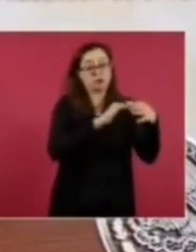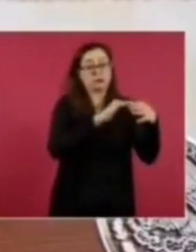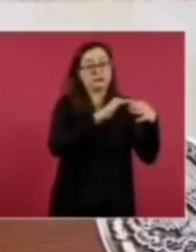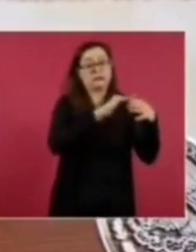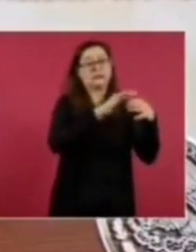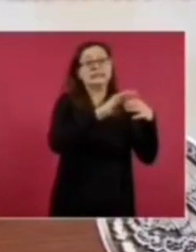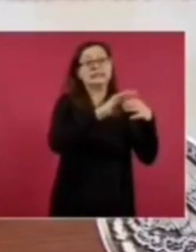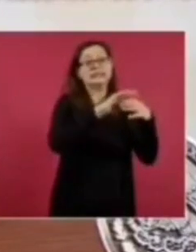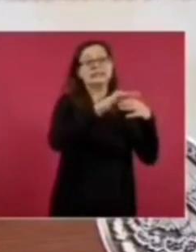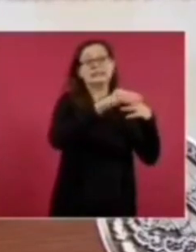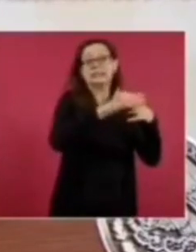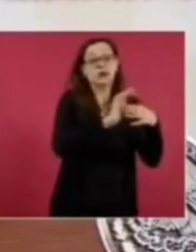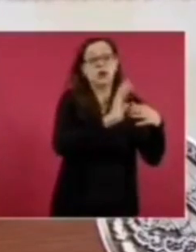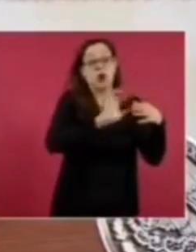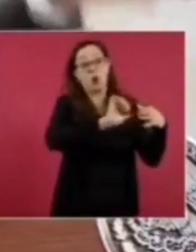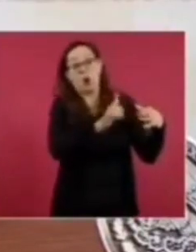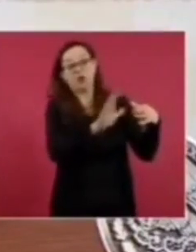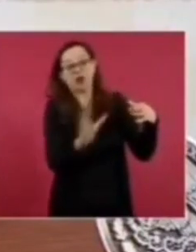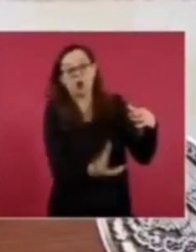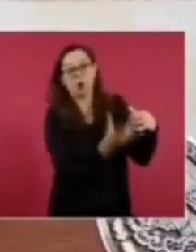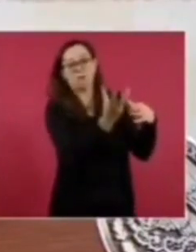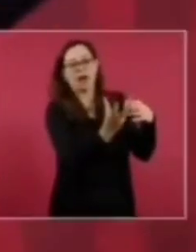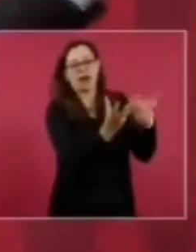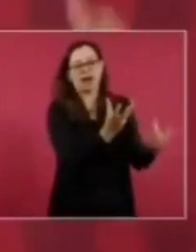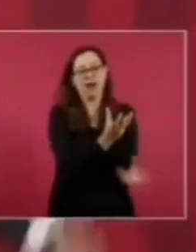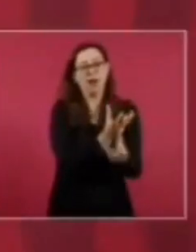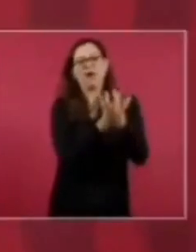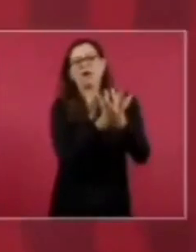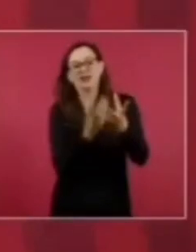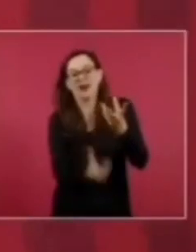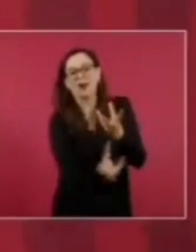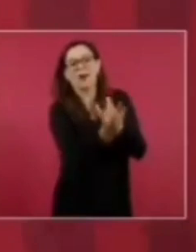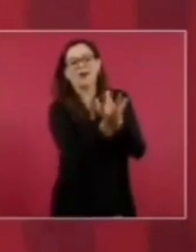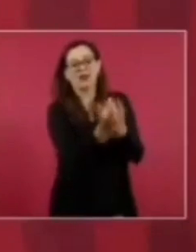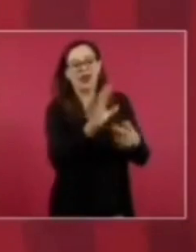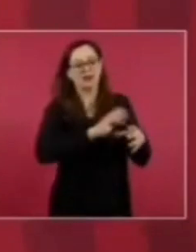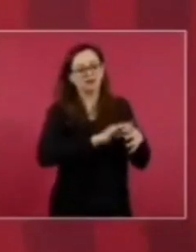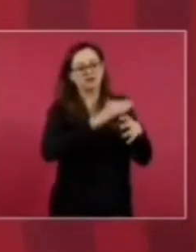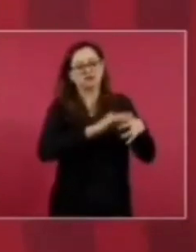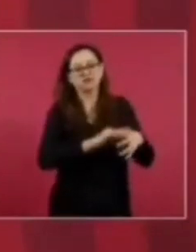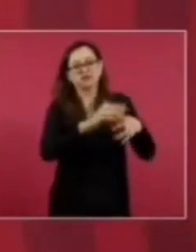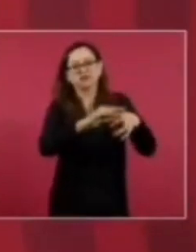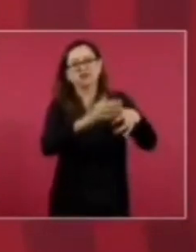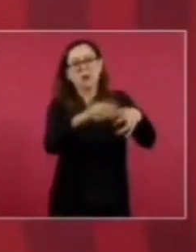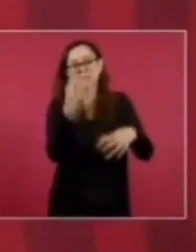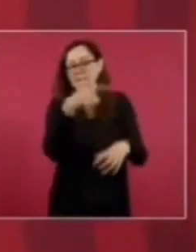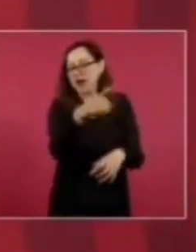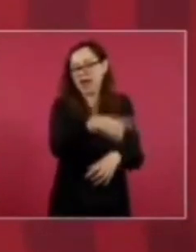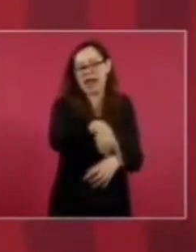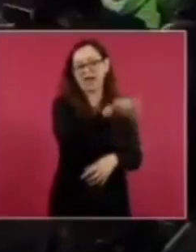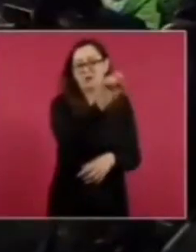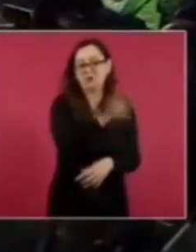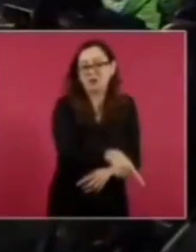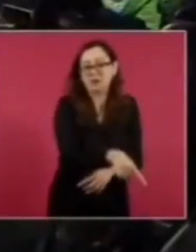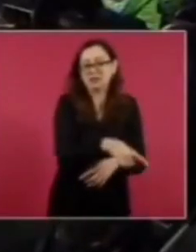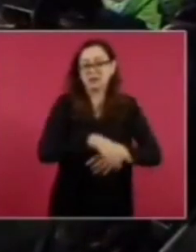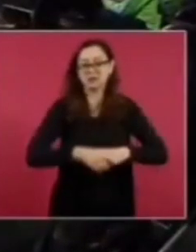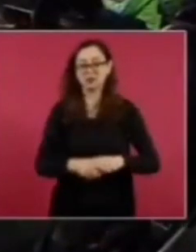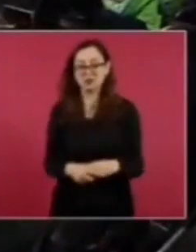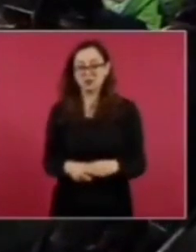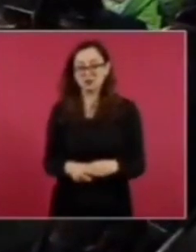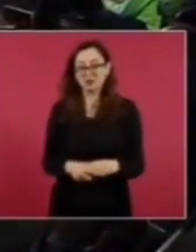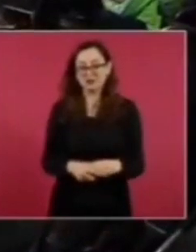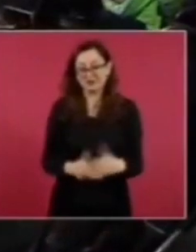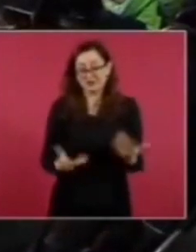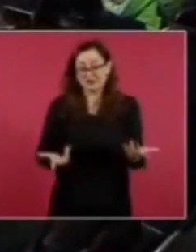derramara lo mismo y así lo dicen en águila una